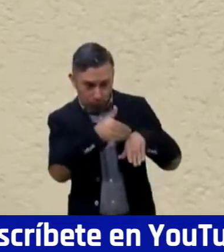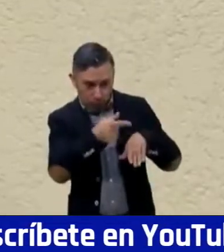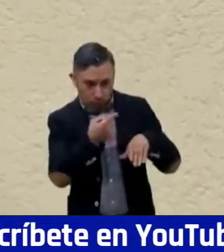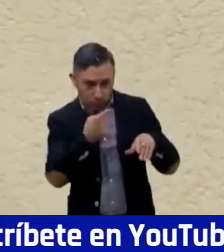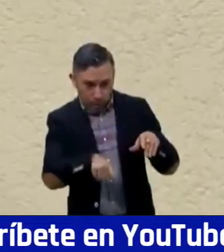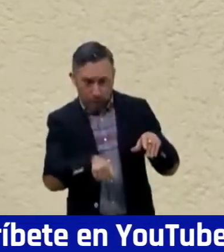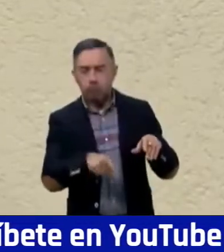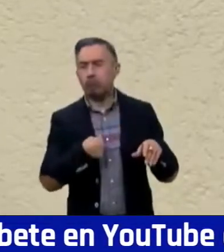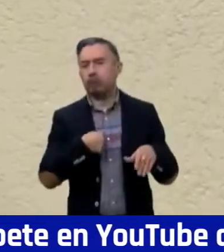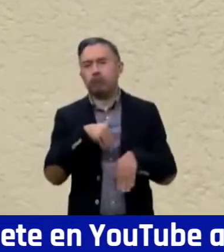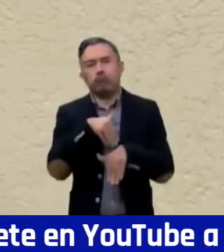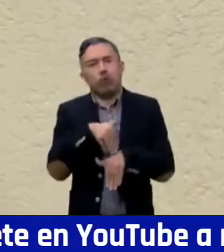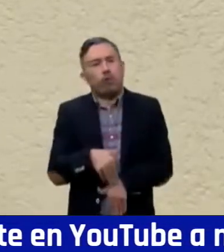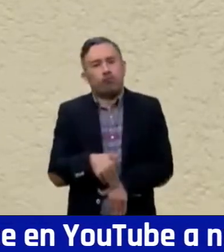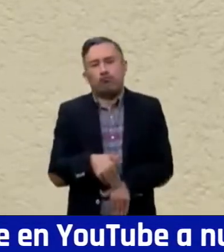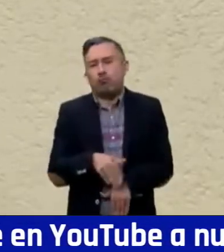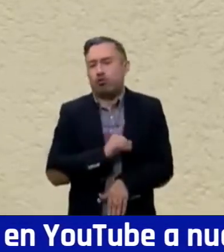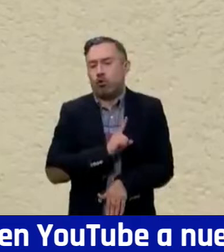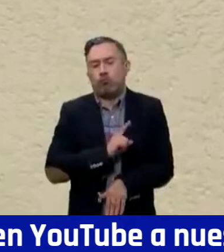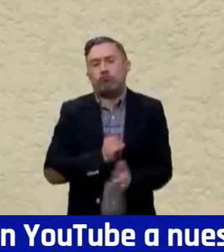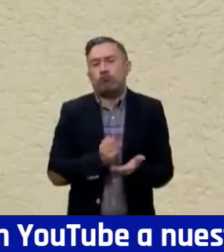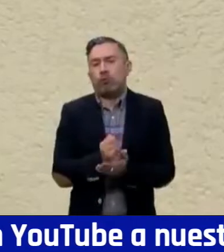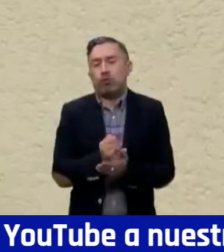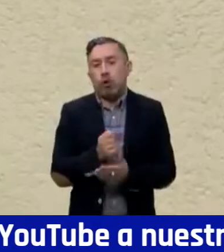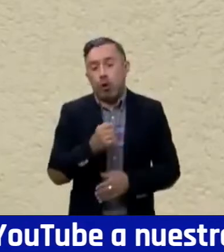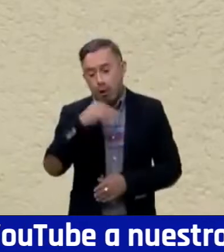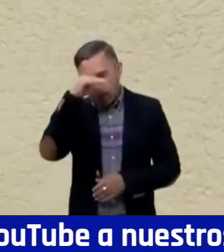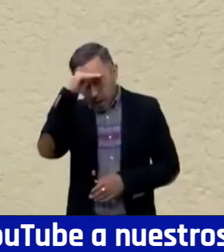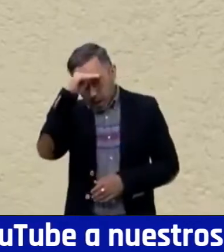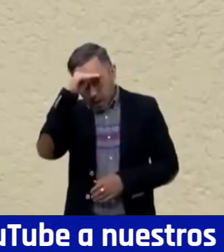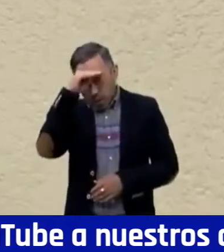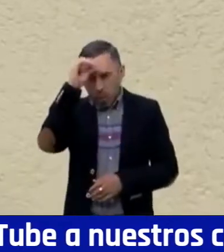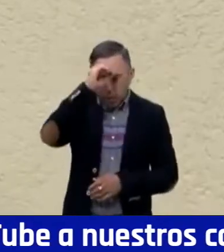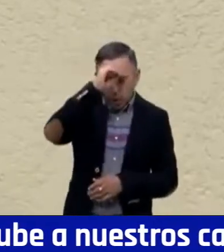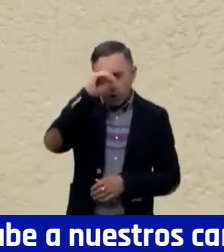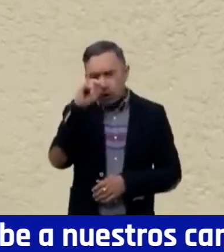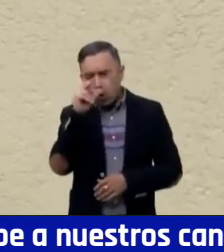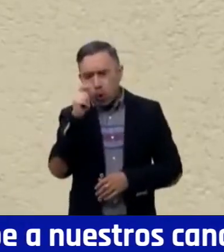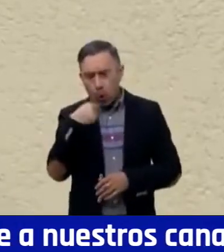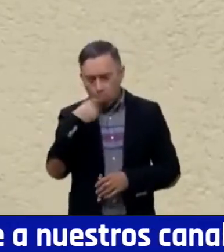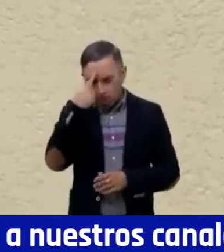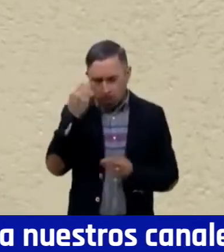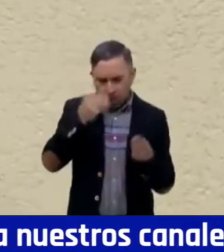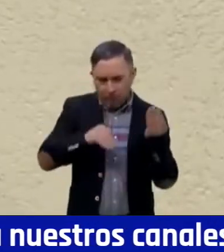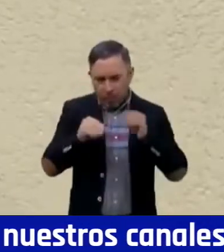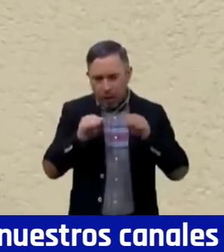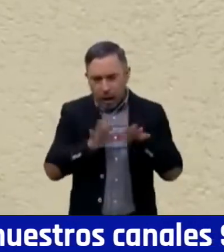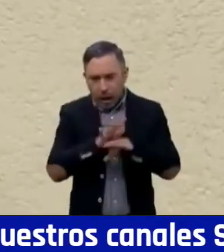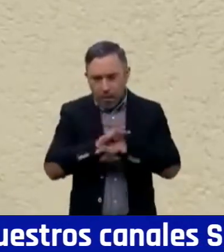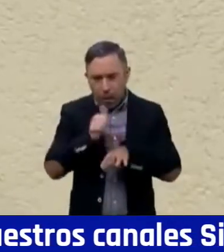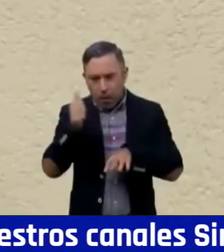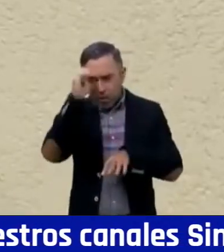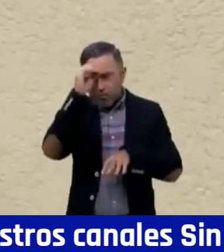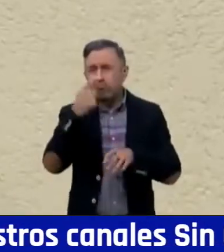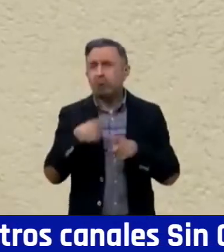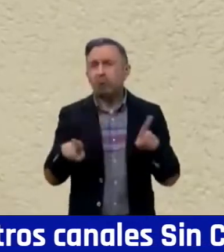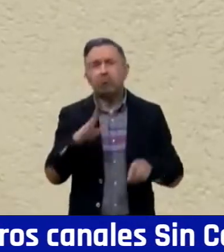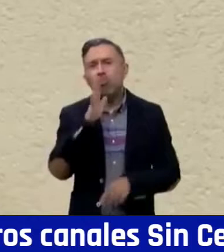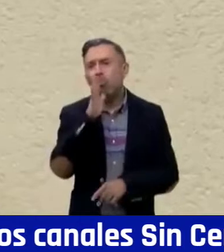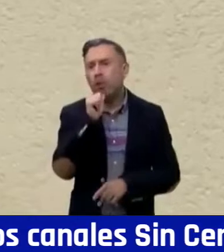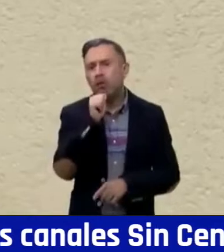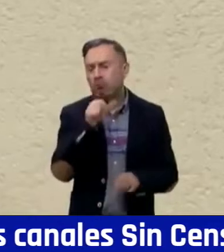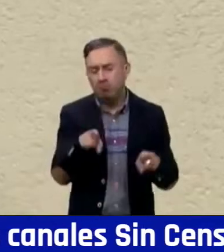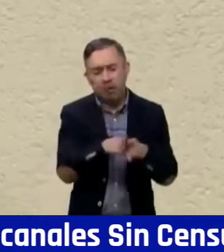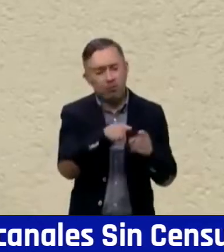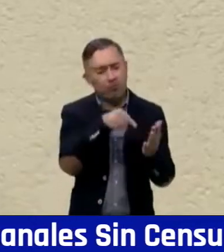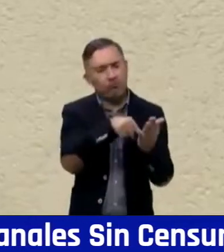que no está sometida a interpretación ni a posibles variaciones por parte de esta autoridad electoral. En tal sentido, permítame hacer